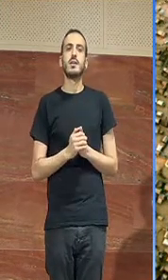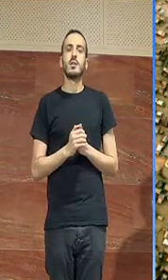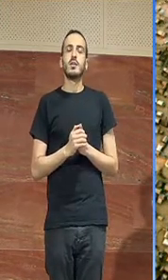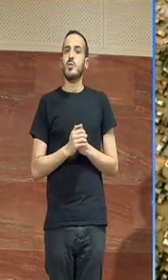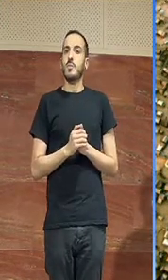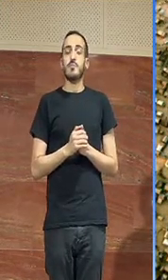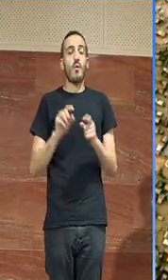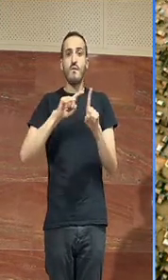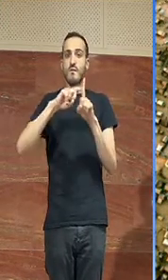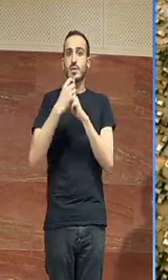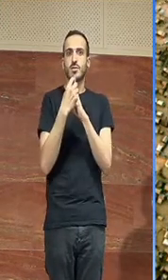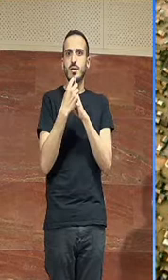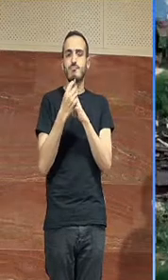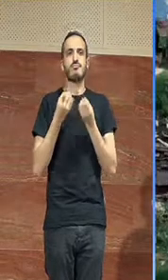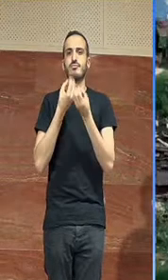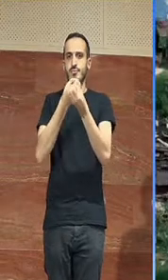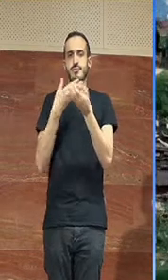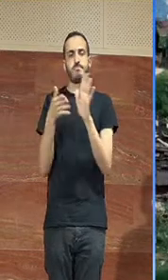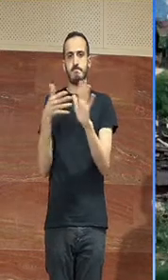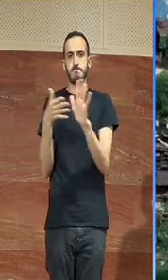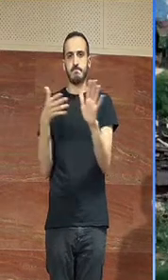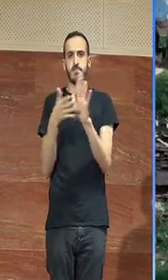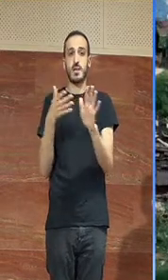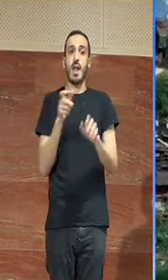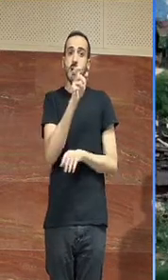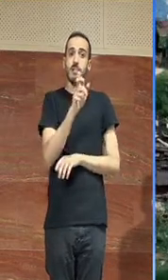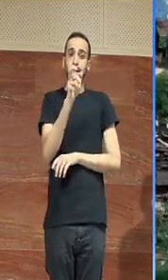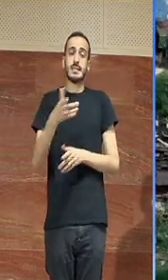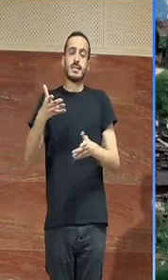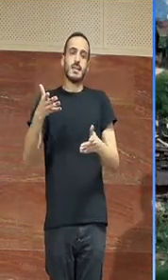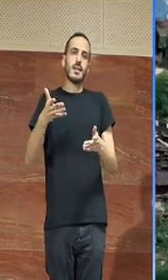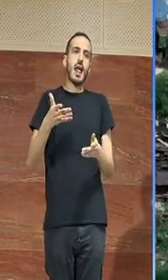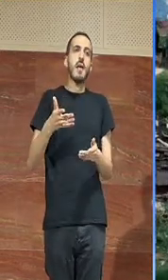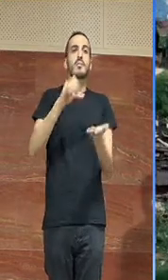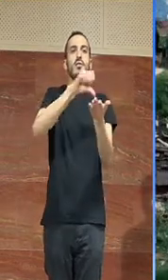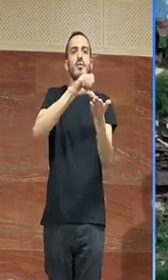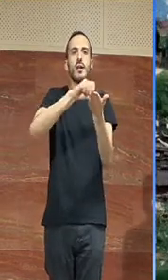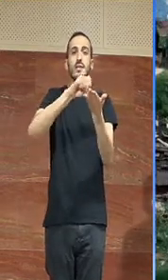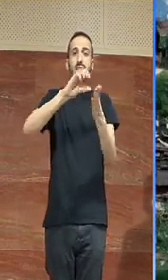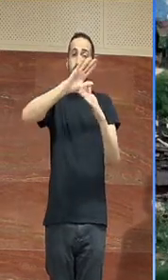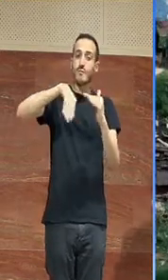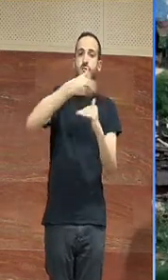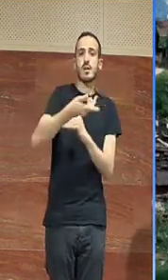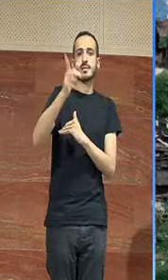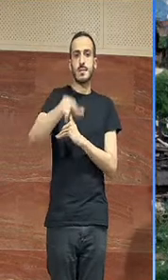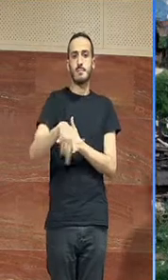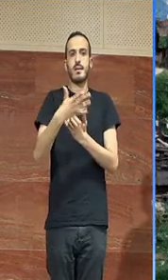los factores. Hay un montón de habitantes que, tanto en los núcleos como en la periferia, están